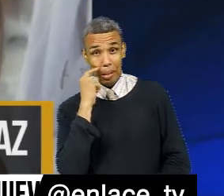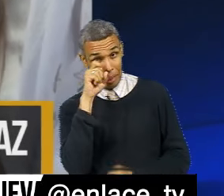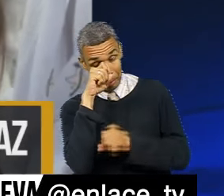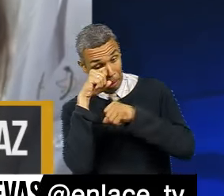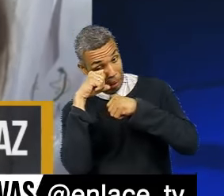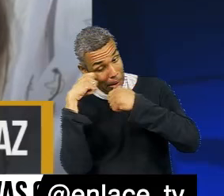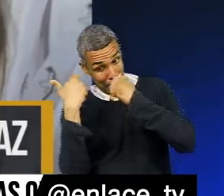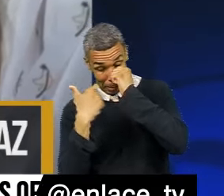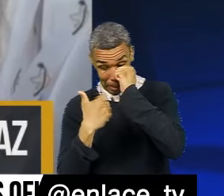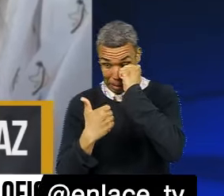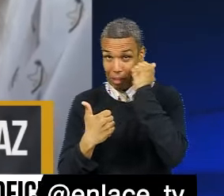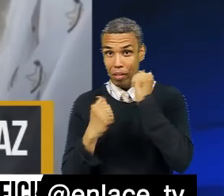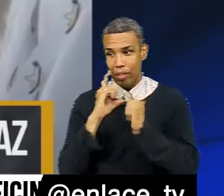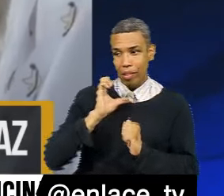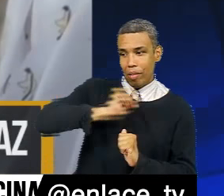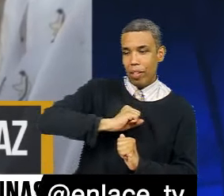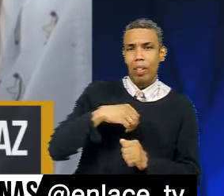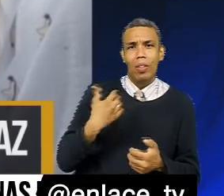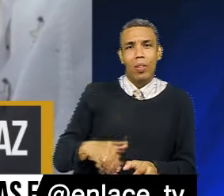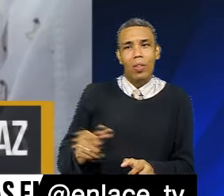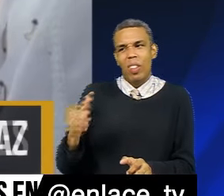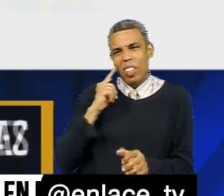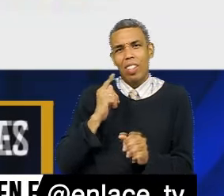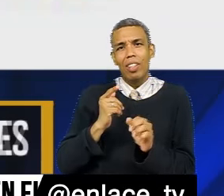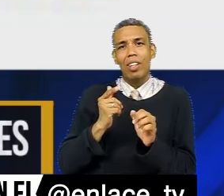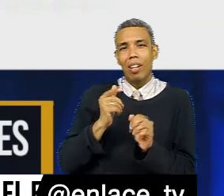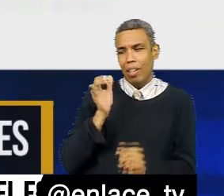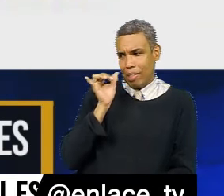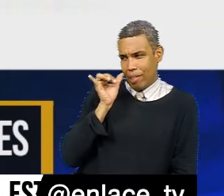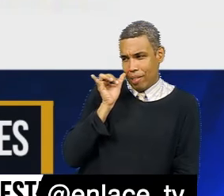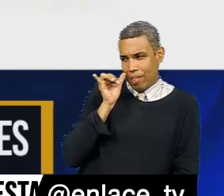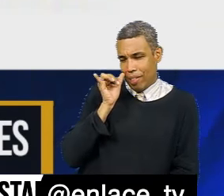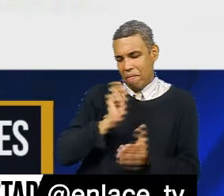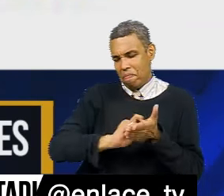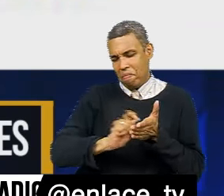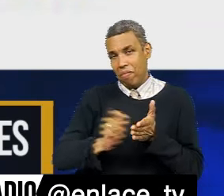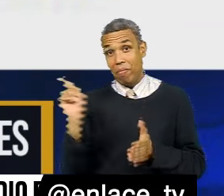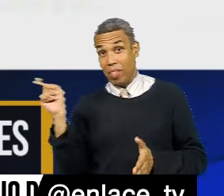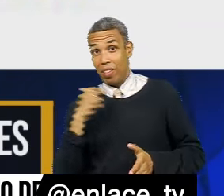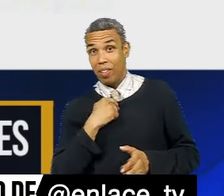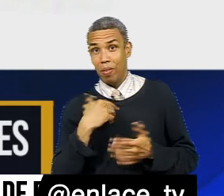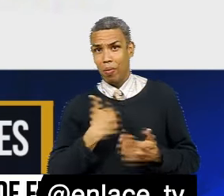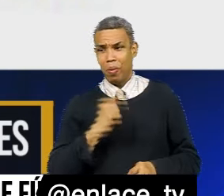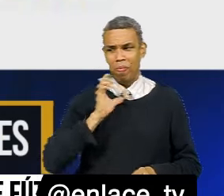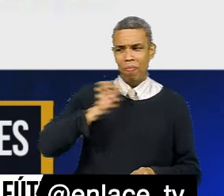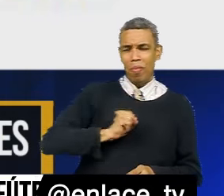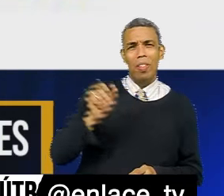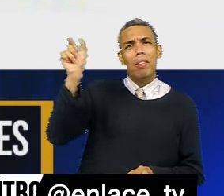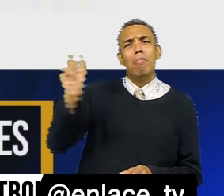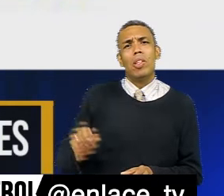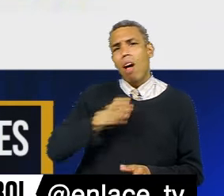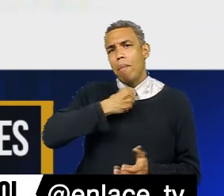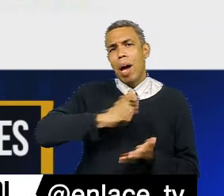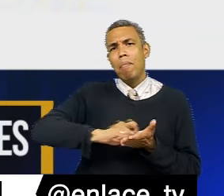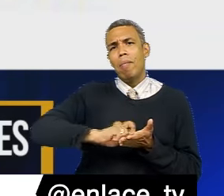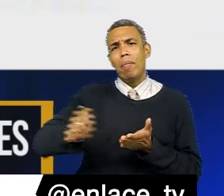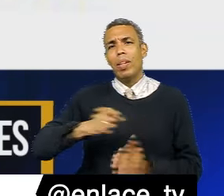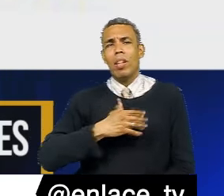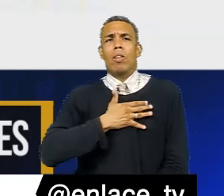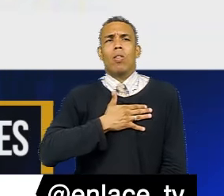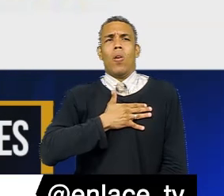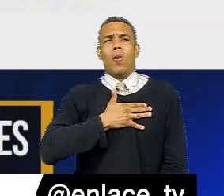a nivel mundial con el siguiente mensaje, abro comillas. En la zona de prensa, una colega se emociona cantando el himno de Colombia en el acto de firma